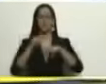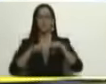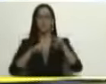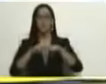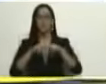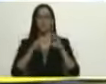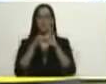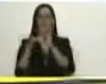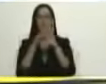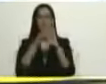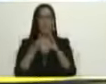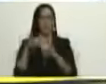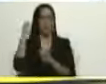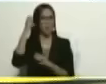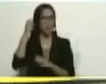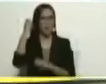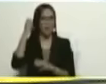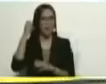Unión Europea,